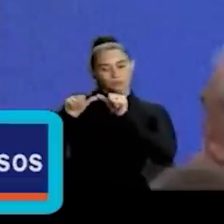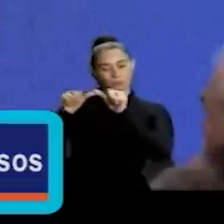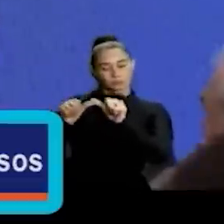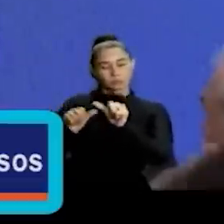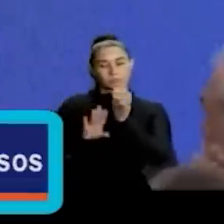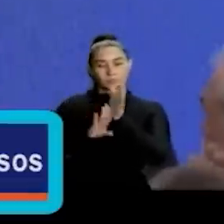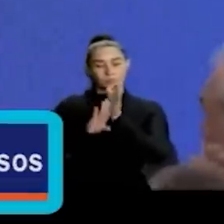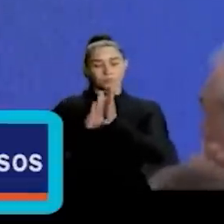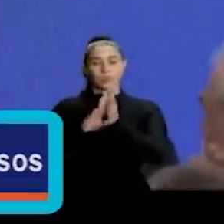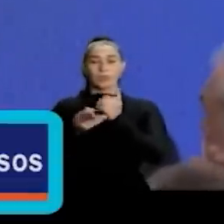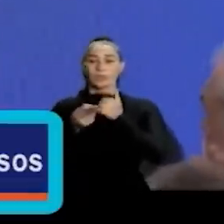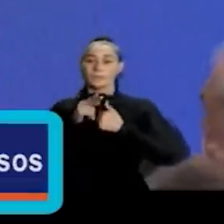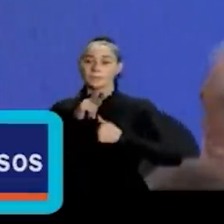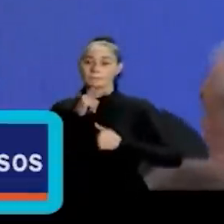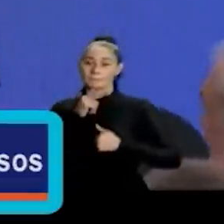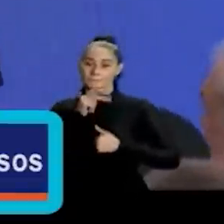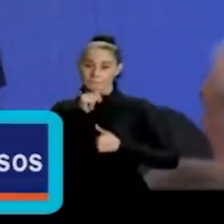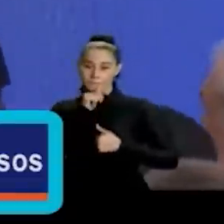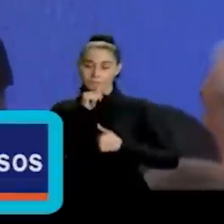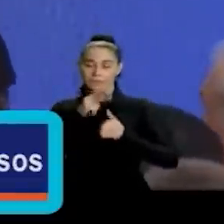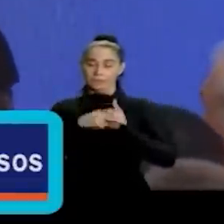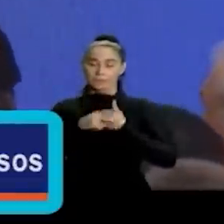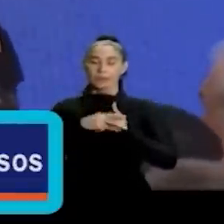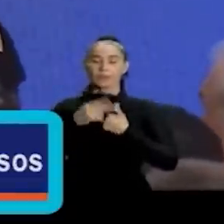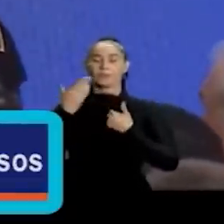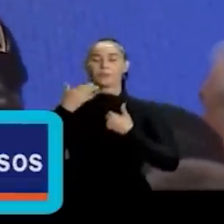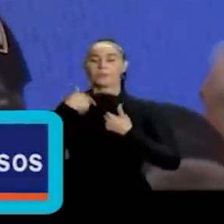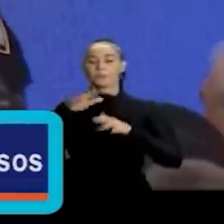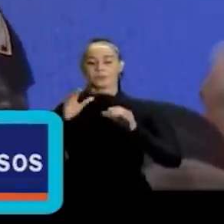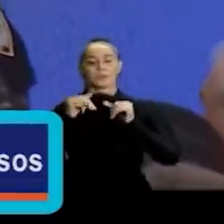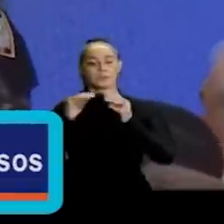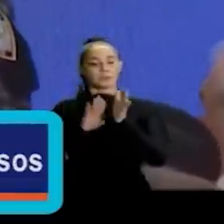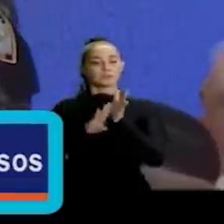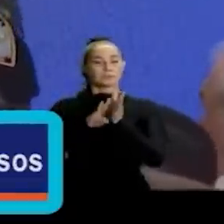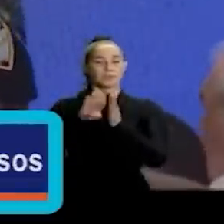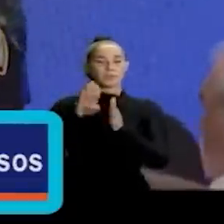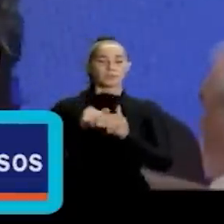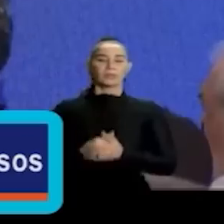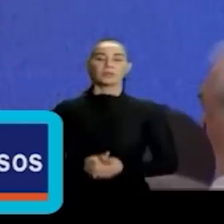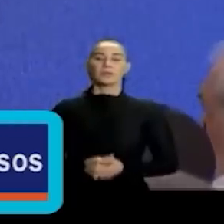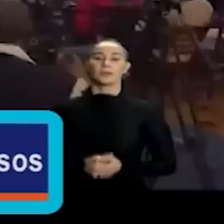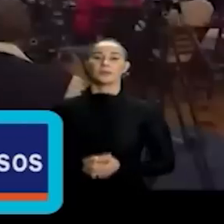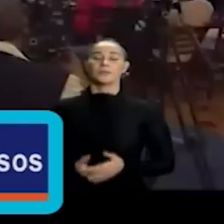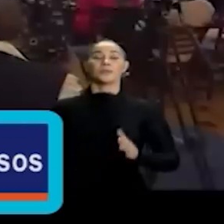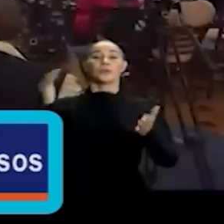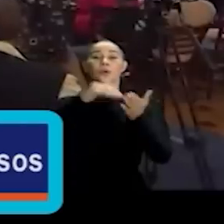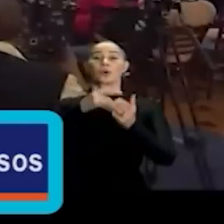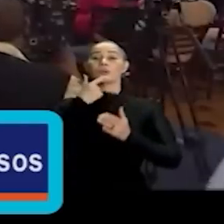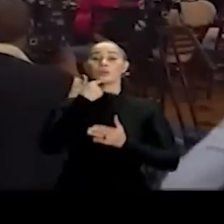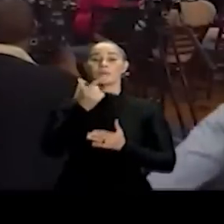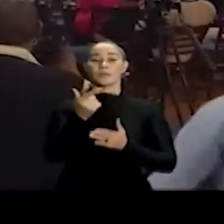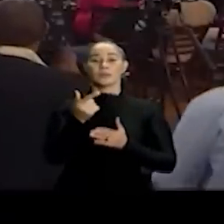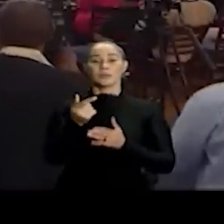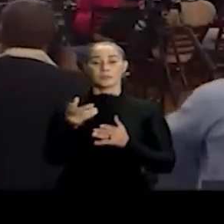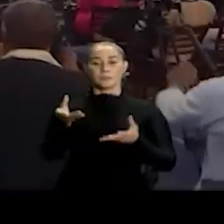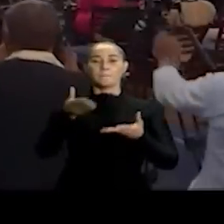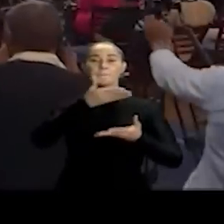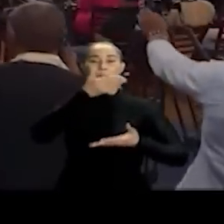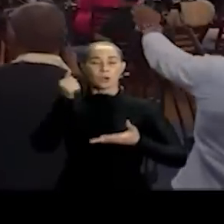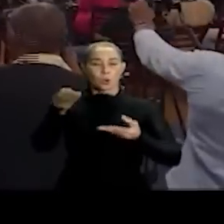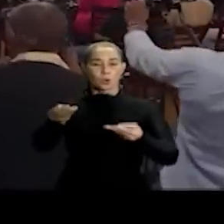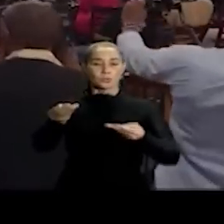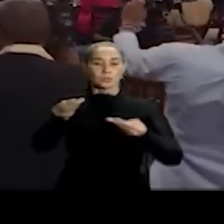proceso, una fase secreta, pero ya va bastante avanzada. Y yo repito, di que le conviene que se